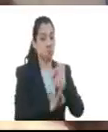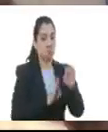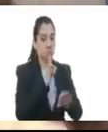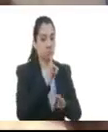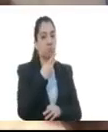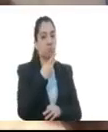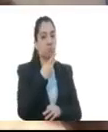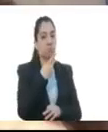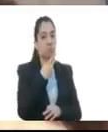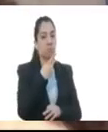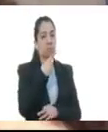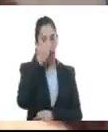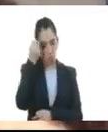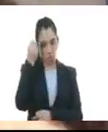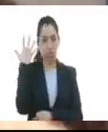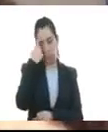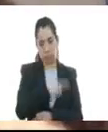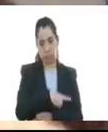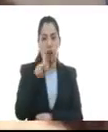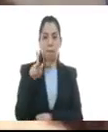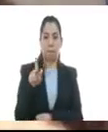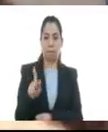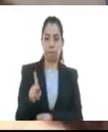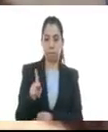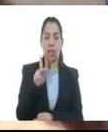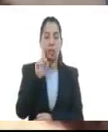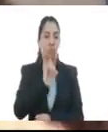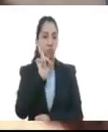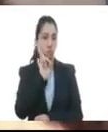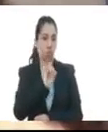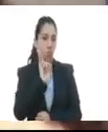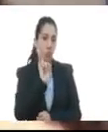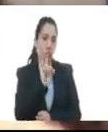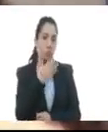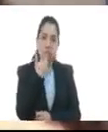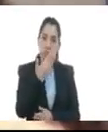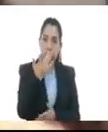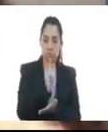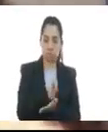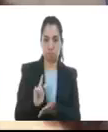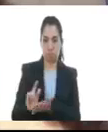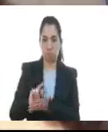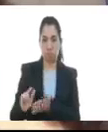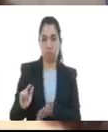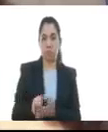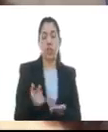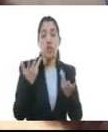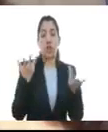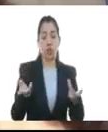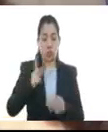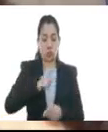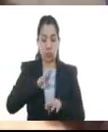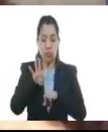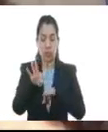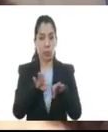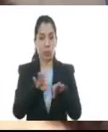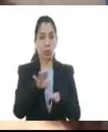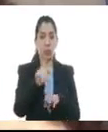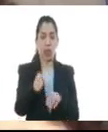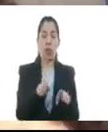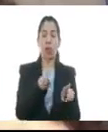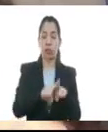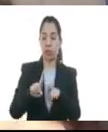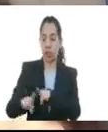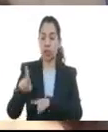higiénica. Y también, gracias, la base de este trabajo son un grupo de mujeres organizadas que